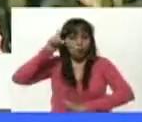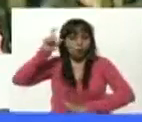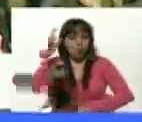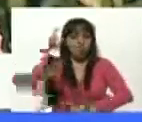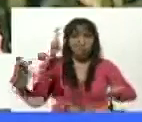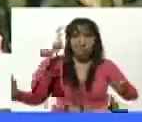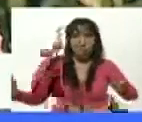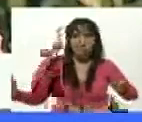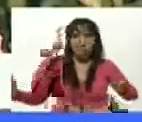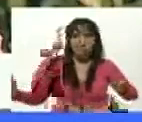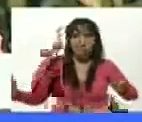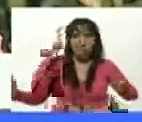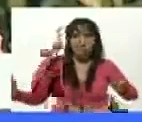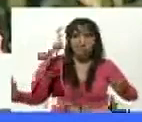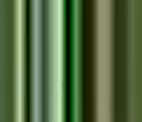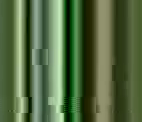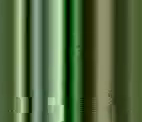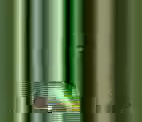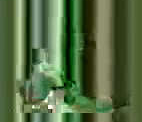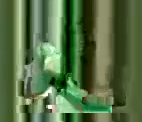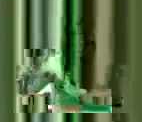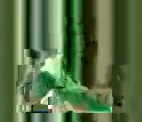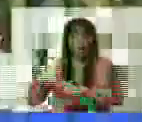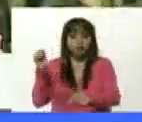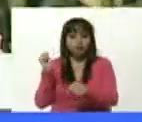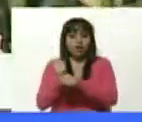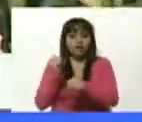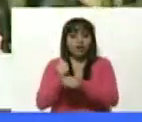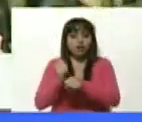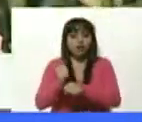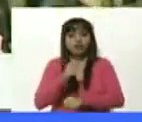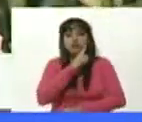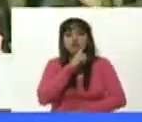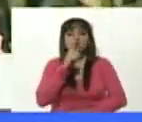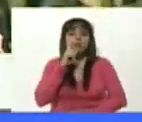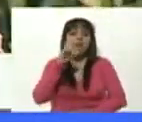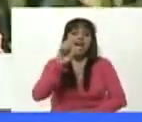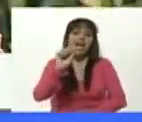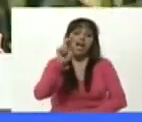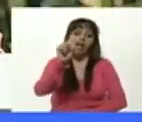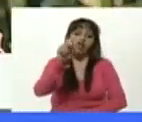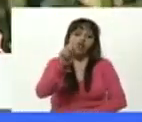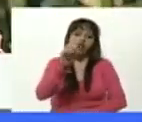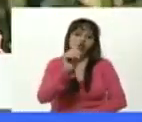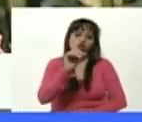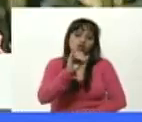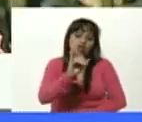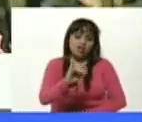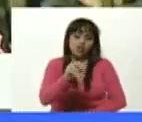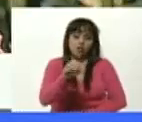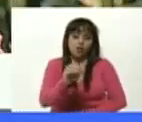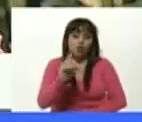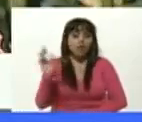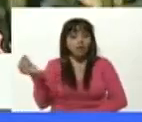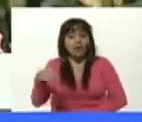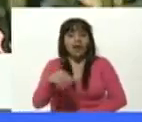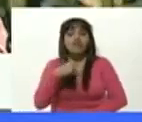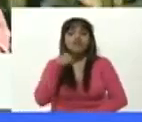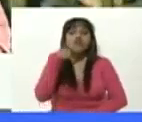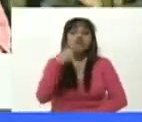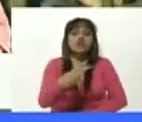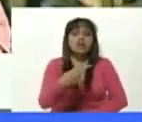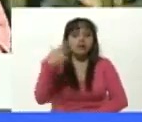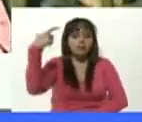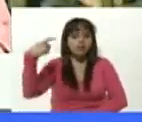junto al agropecuario Antonio Rodríguez y la vocera del Poder Popular,